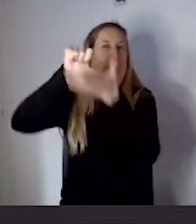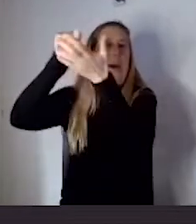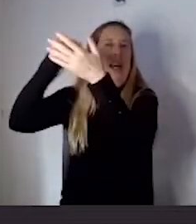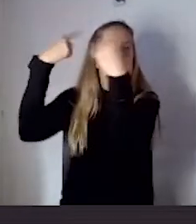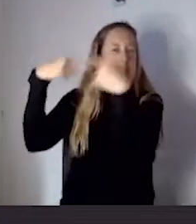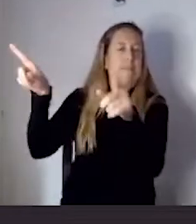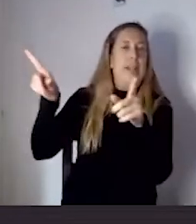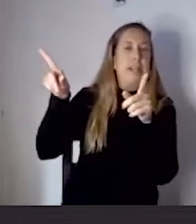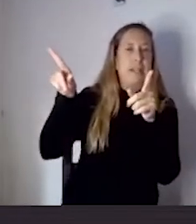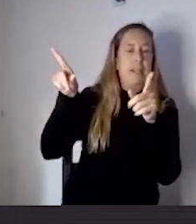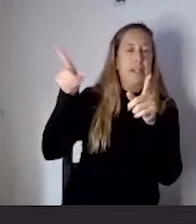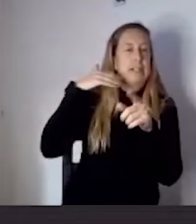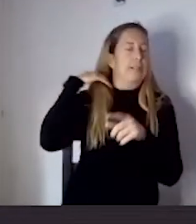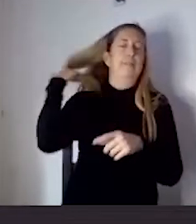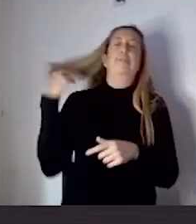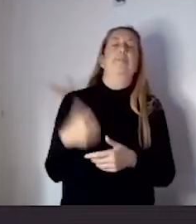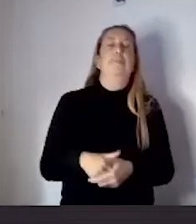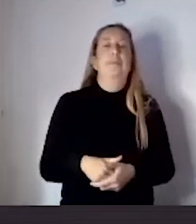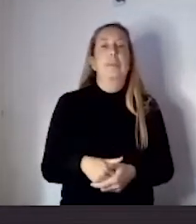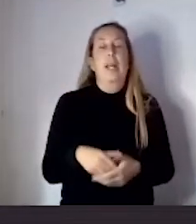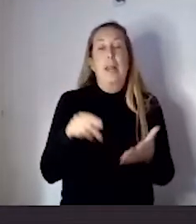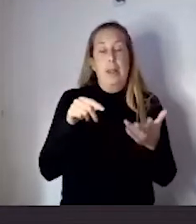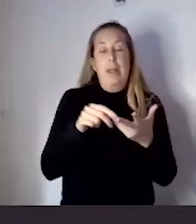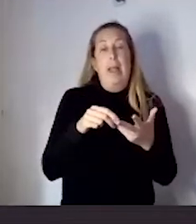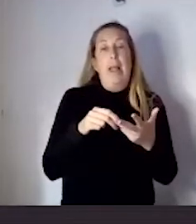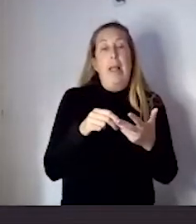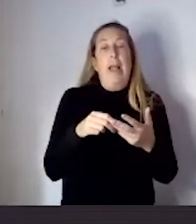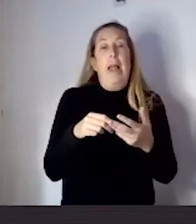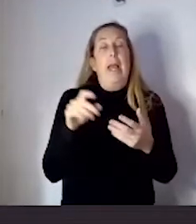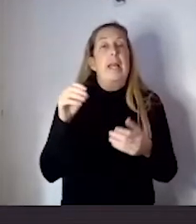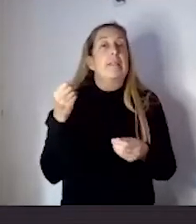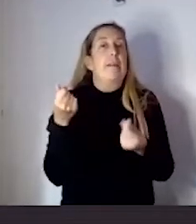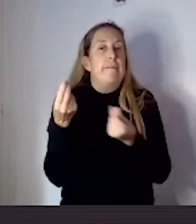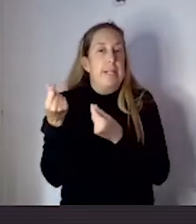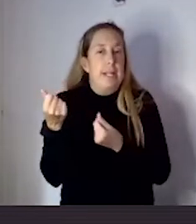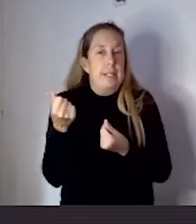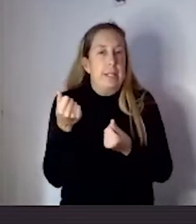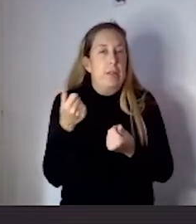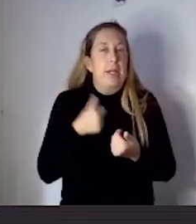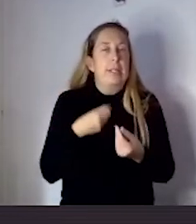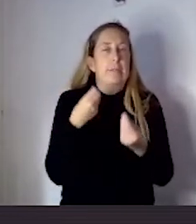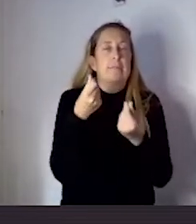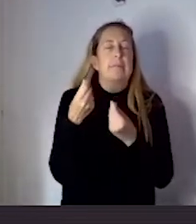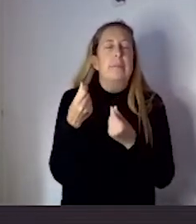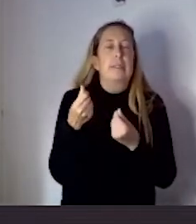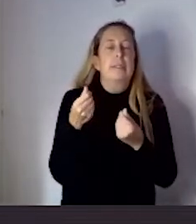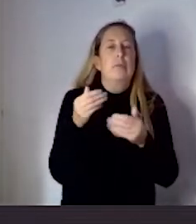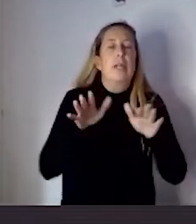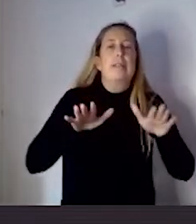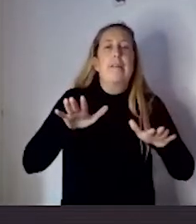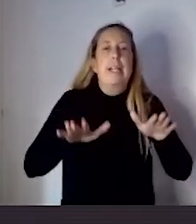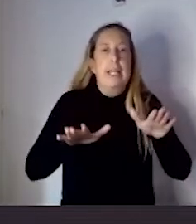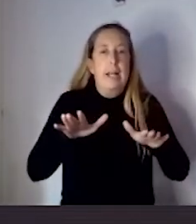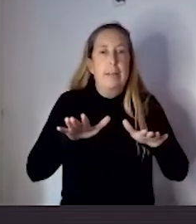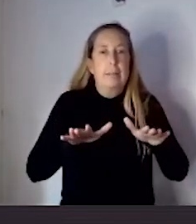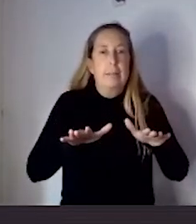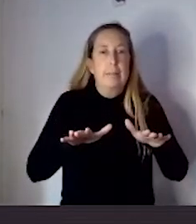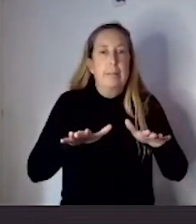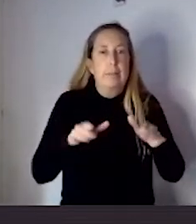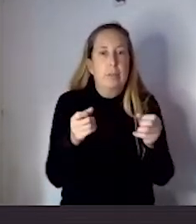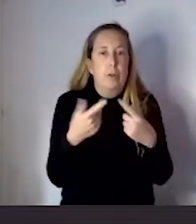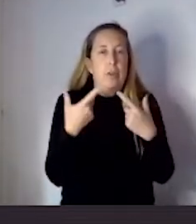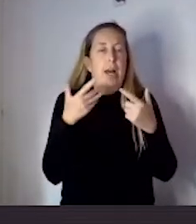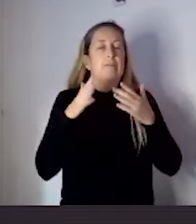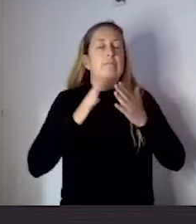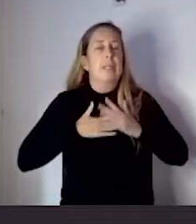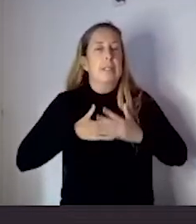finance de bienestar financiero lo que estamos hablando de la estabilidad que crea el bienestar financiero no de